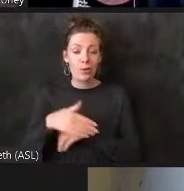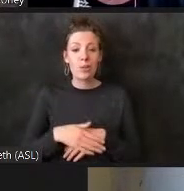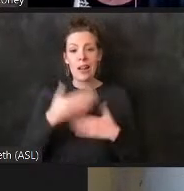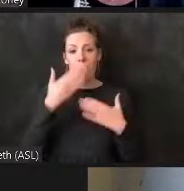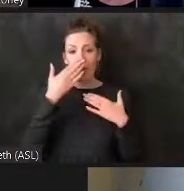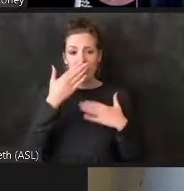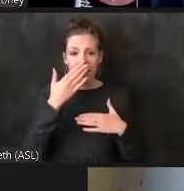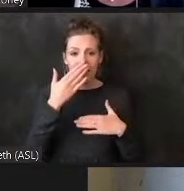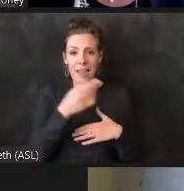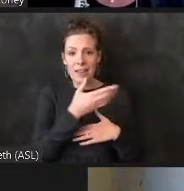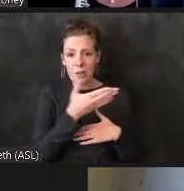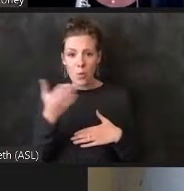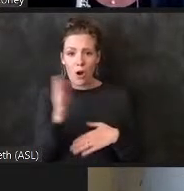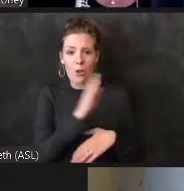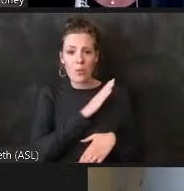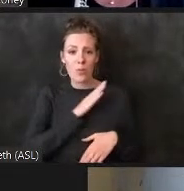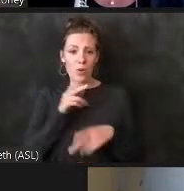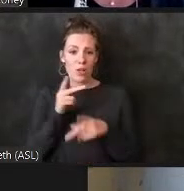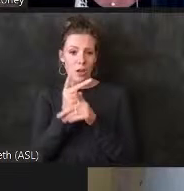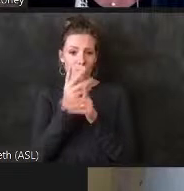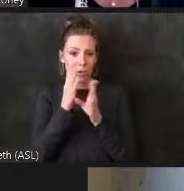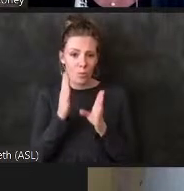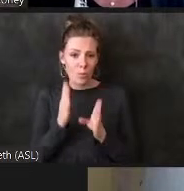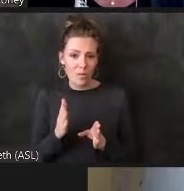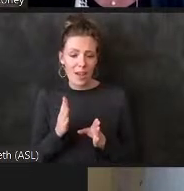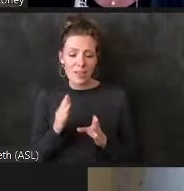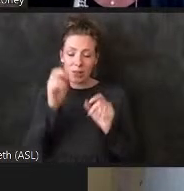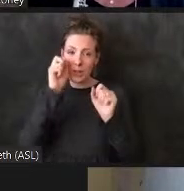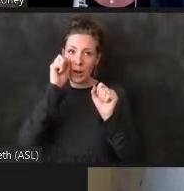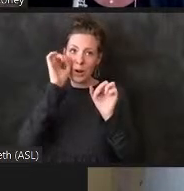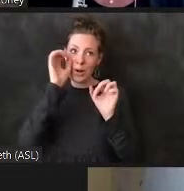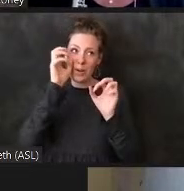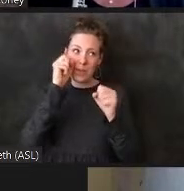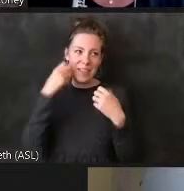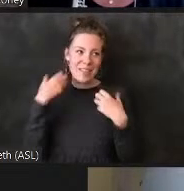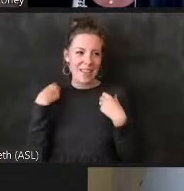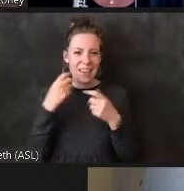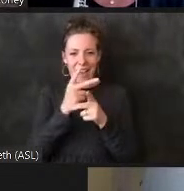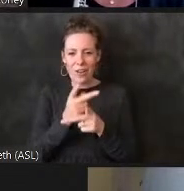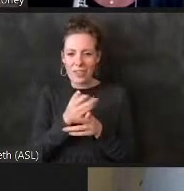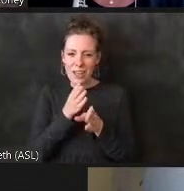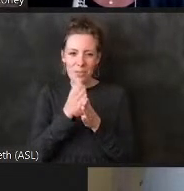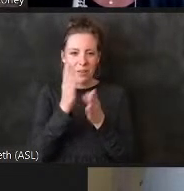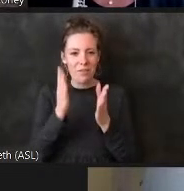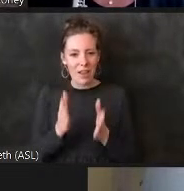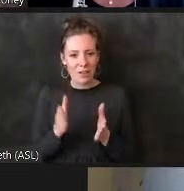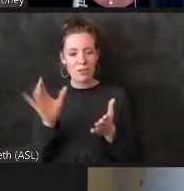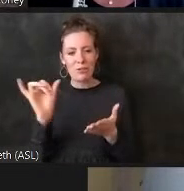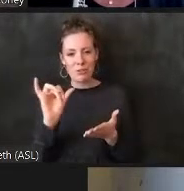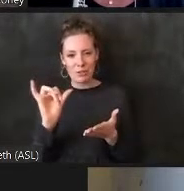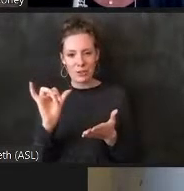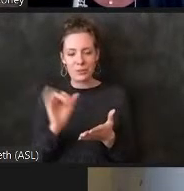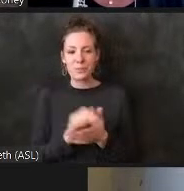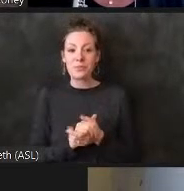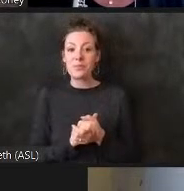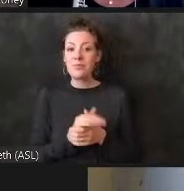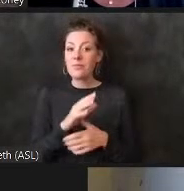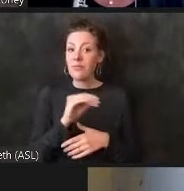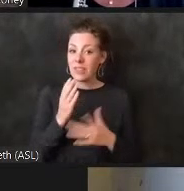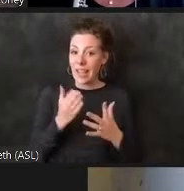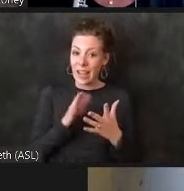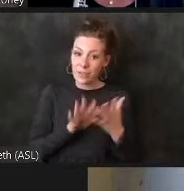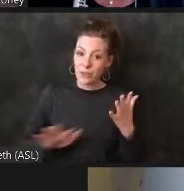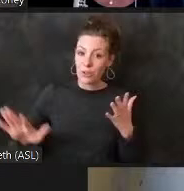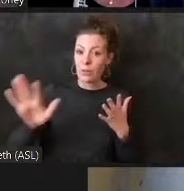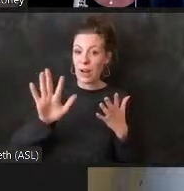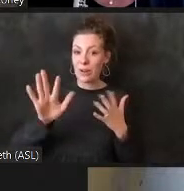Gracias a todos por estar aquí. Gracias a las personas que están en la mesa de supervisores, que profesionales son, y